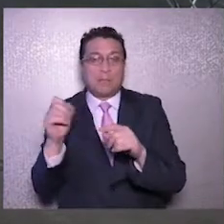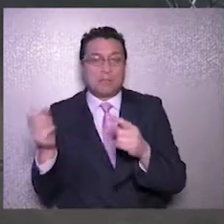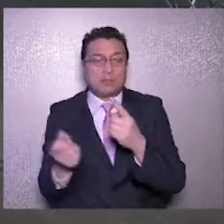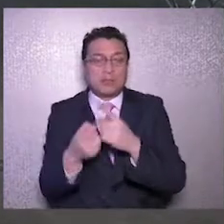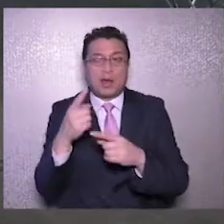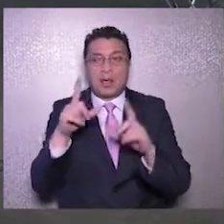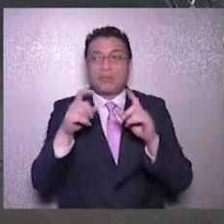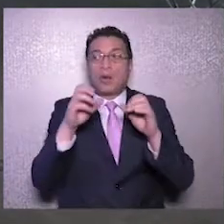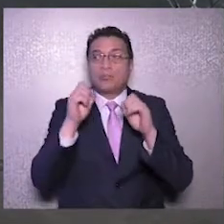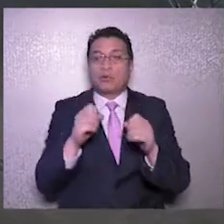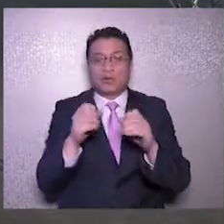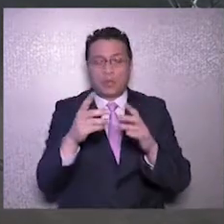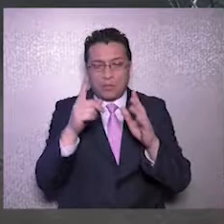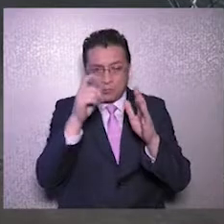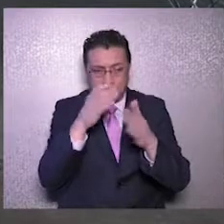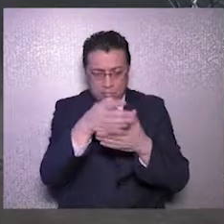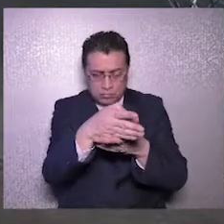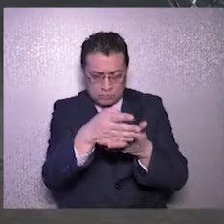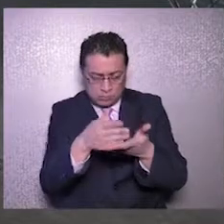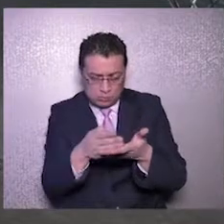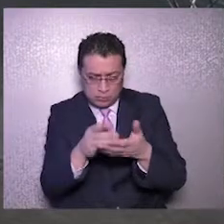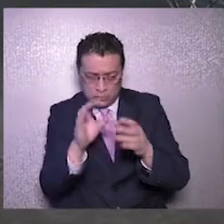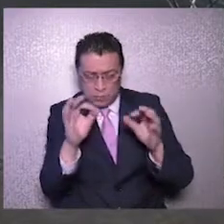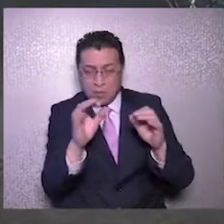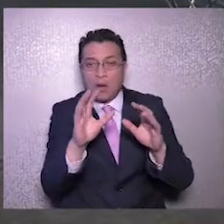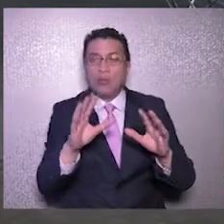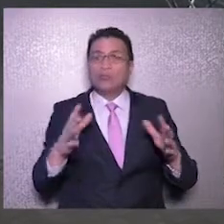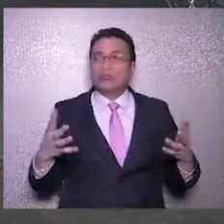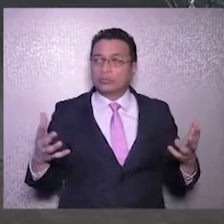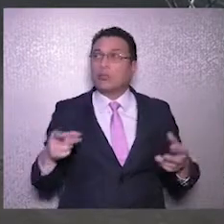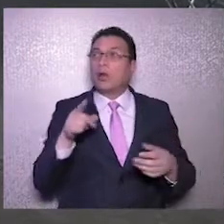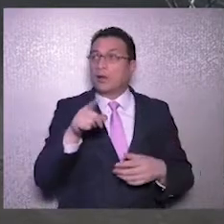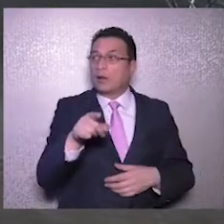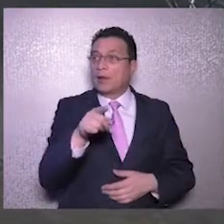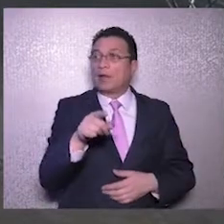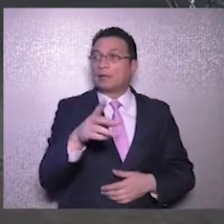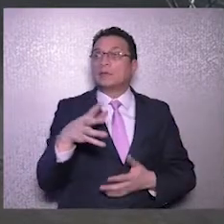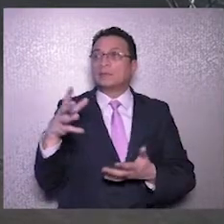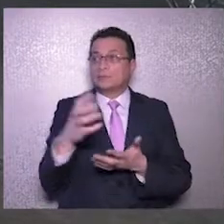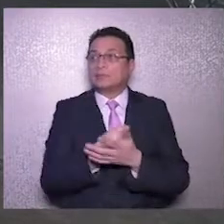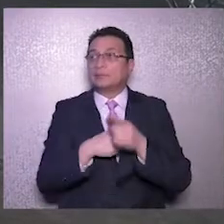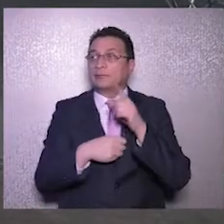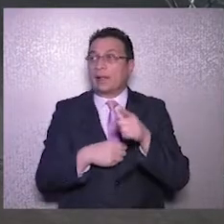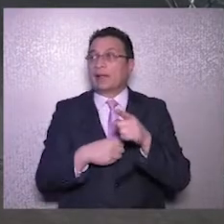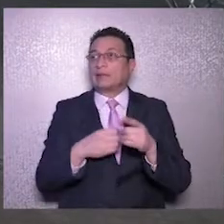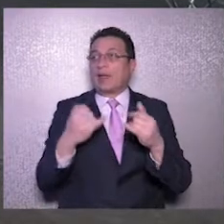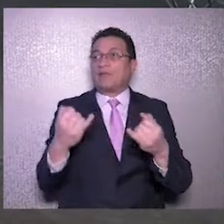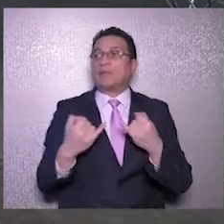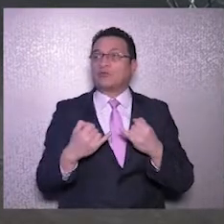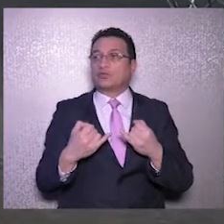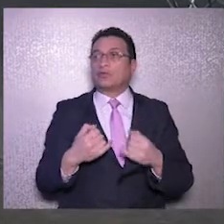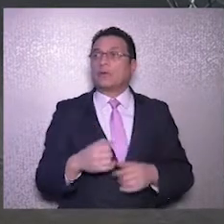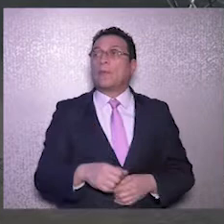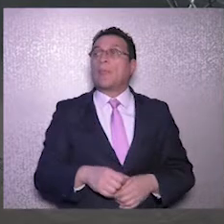del individuo partido por la mitad fue increíble. Y aunque ustedes no lo crean, eso es lo que obtiene el TAC. Y